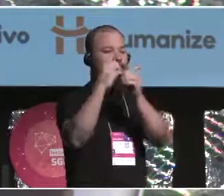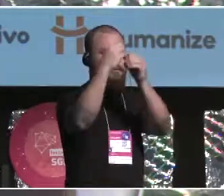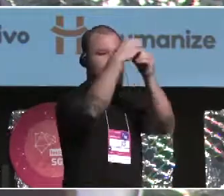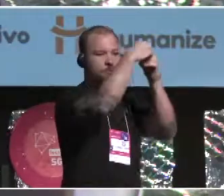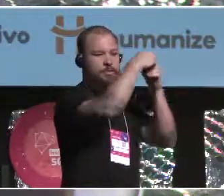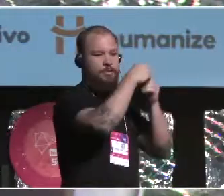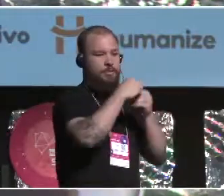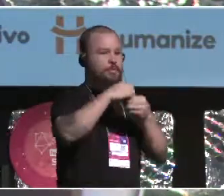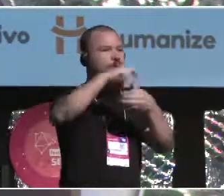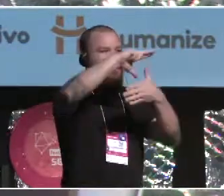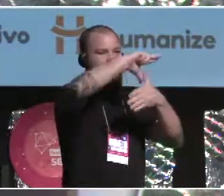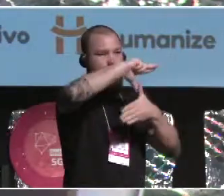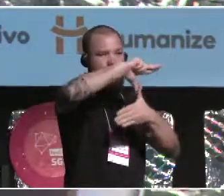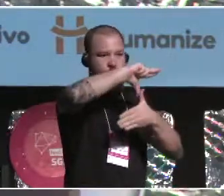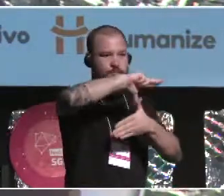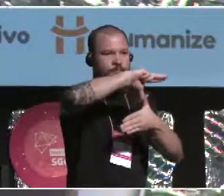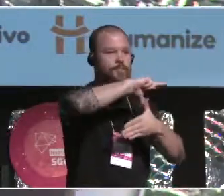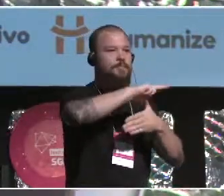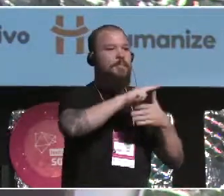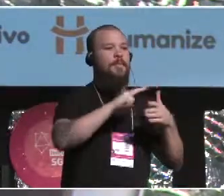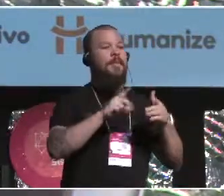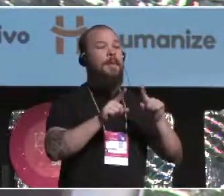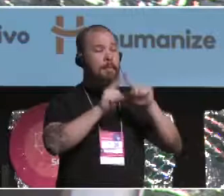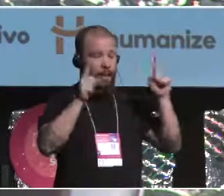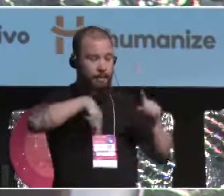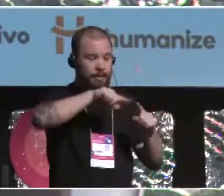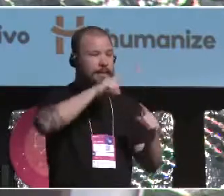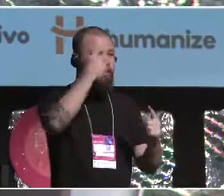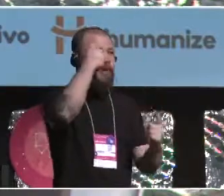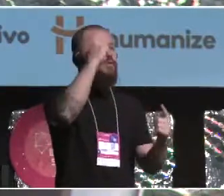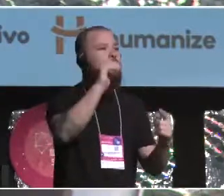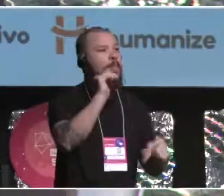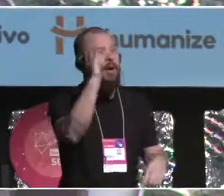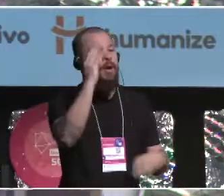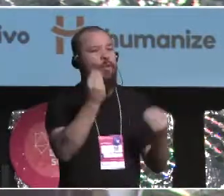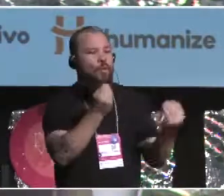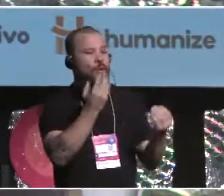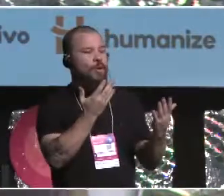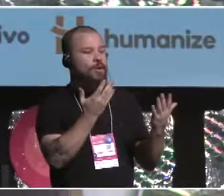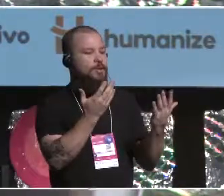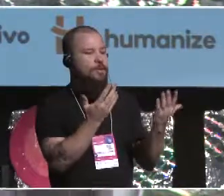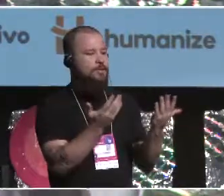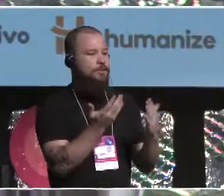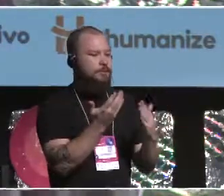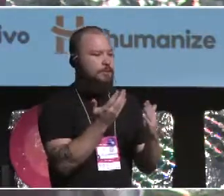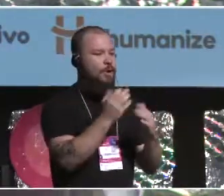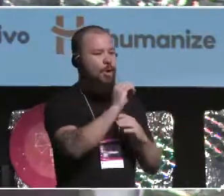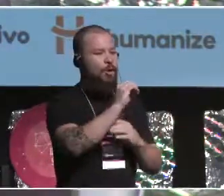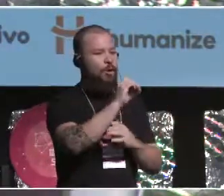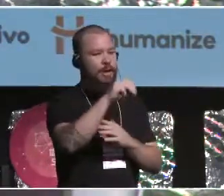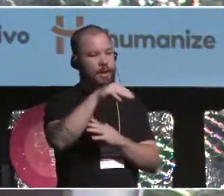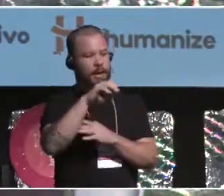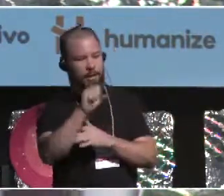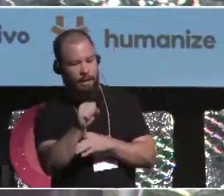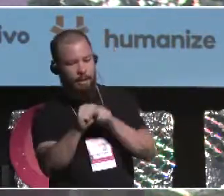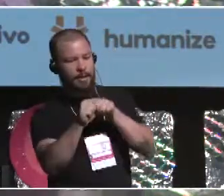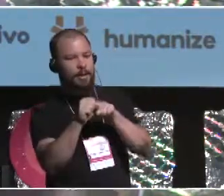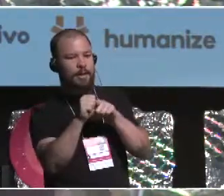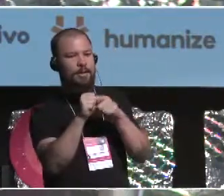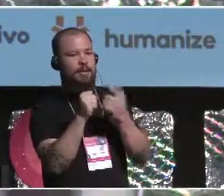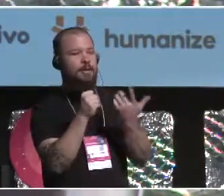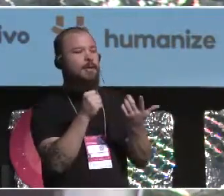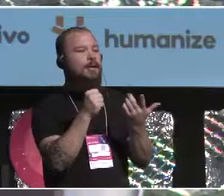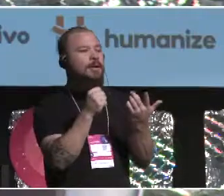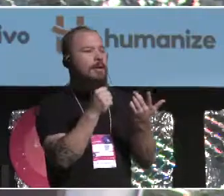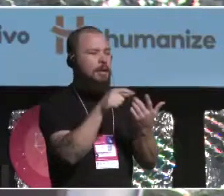aquí fue que se pensó más en cómo se puede medir. Los ODM eran, vamos a medir pobreza y vamos a